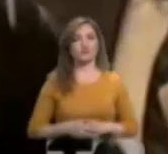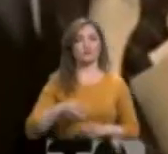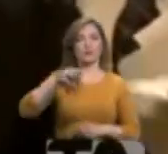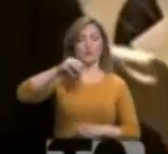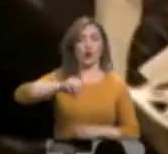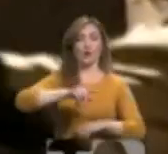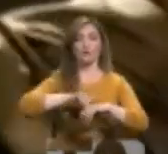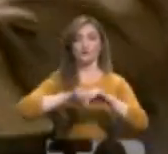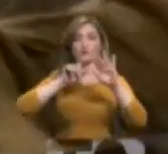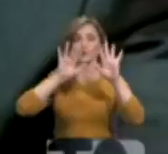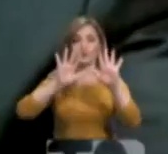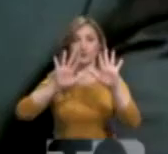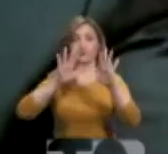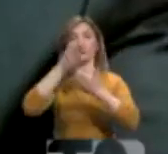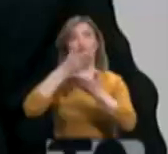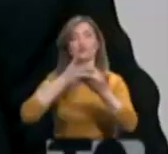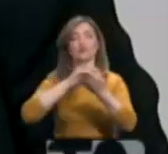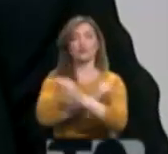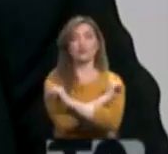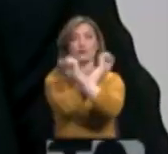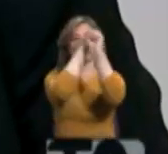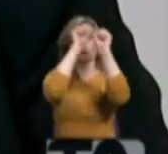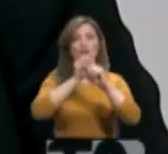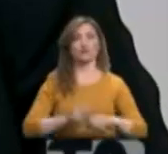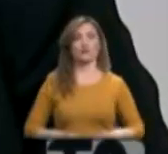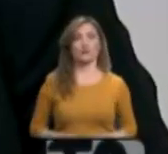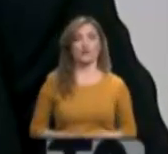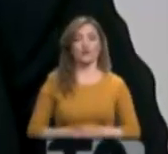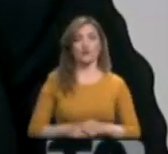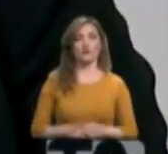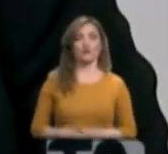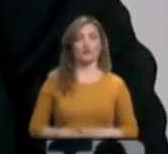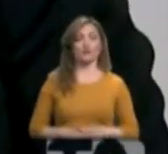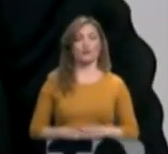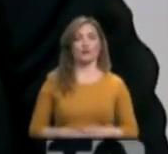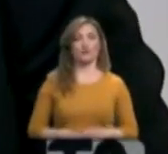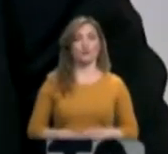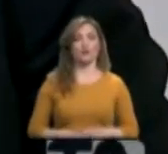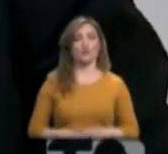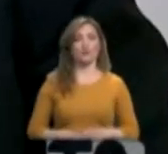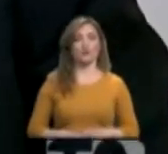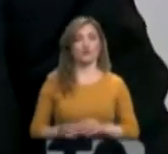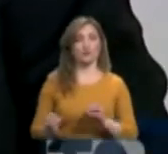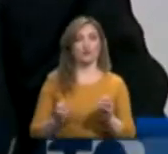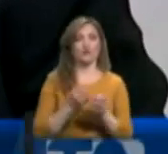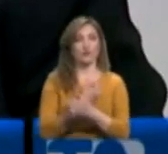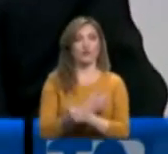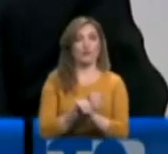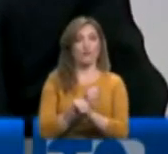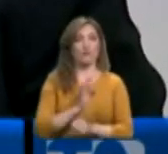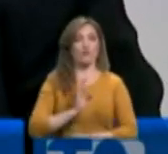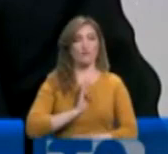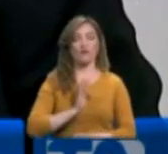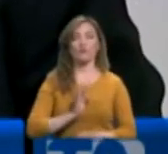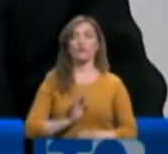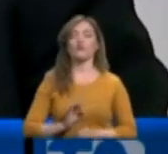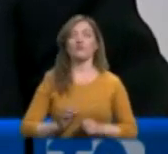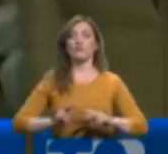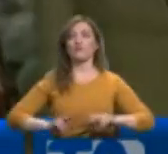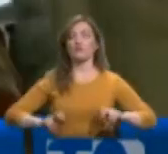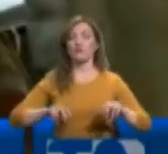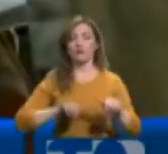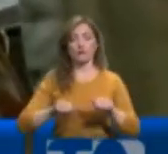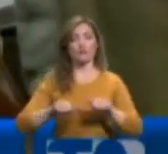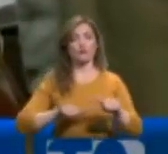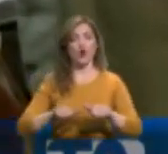martes a las 10:30. Coordinaremos los ejercicios de la defensa técnica en lo que tenga que ver en las investigaciones que se